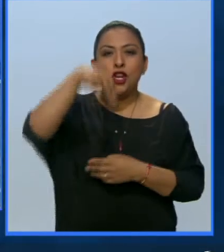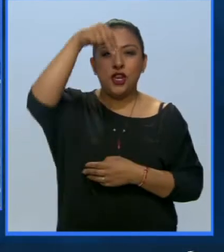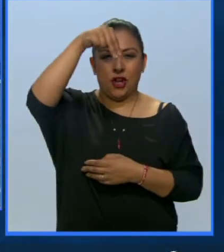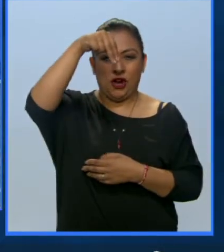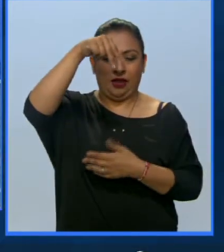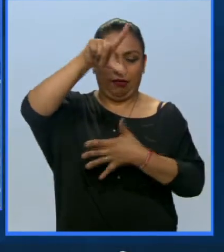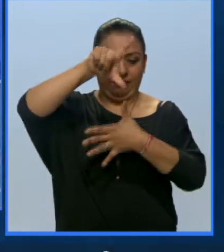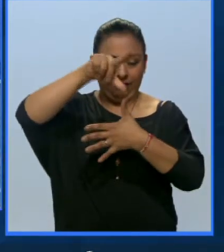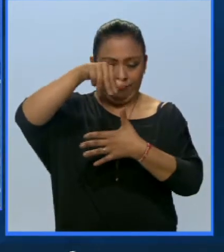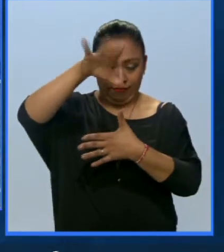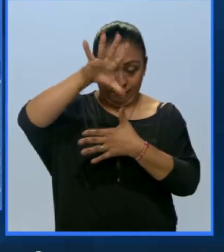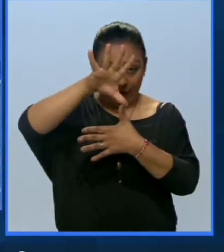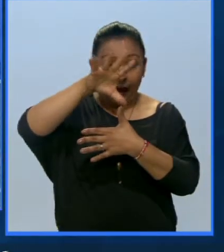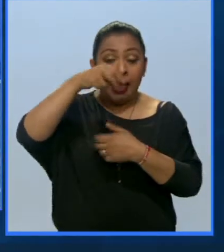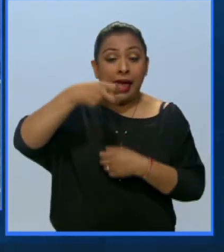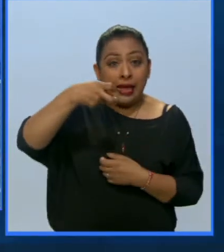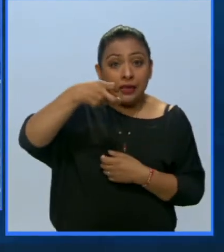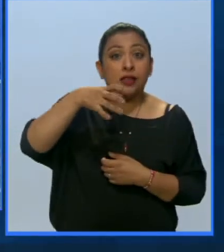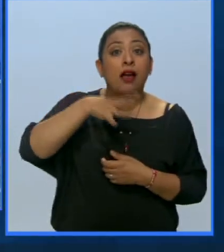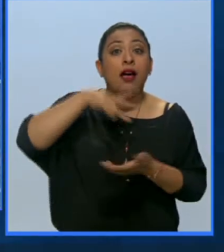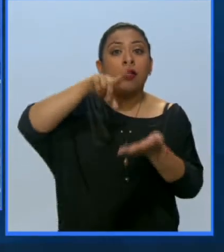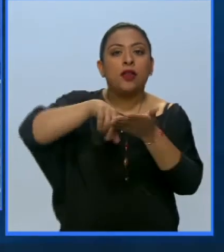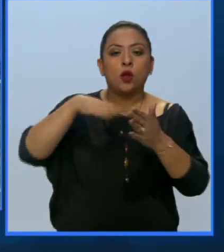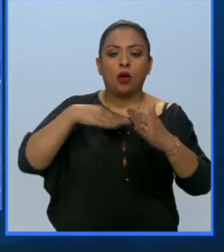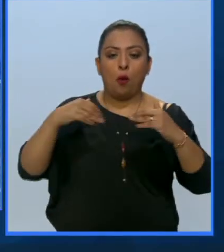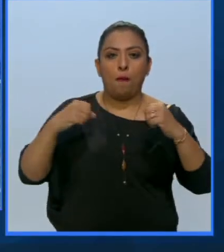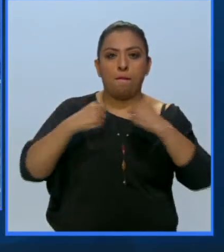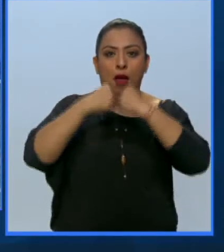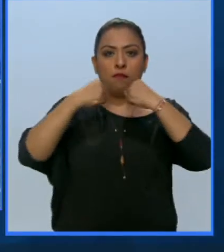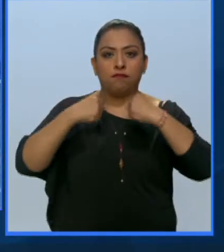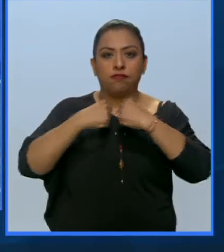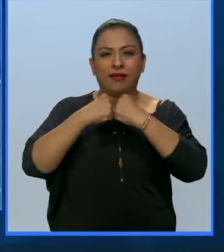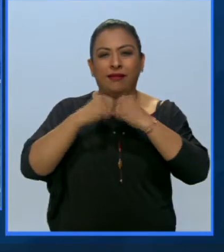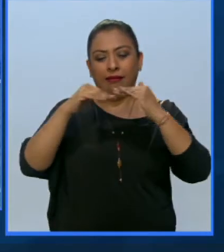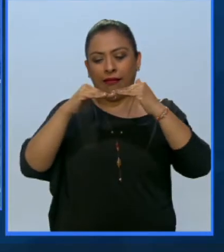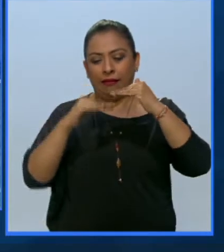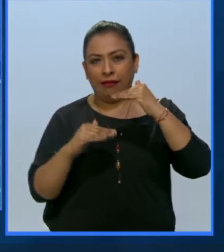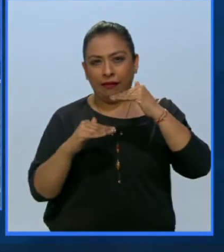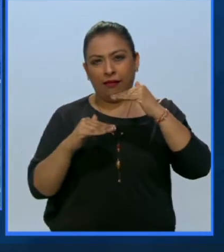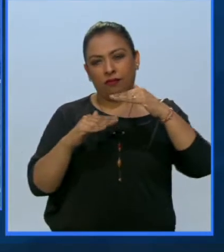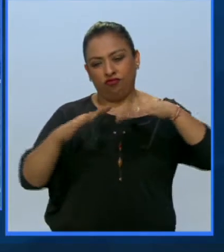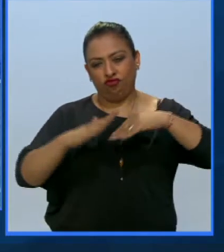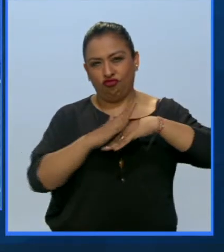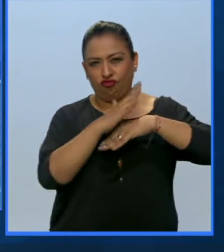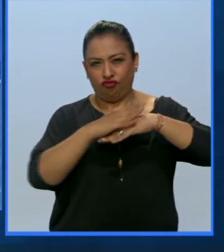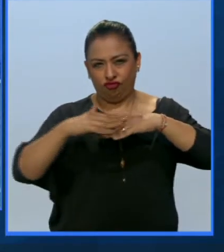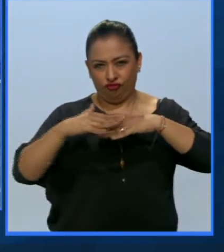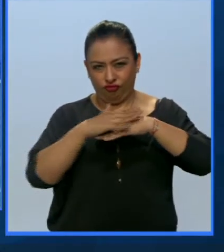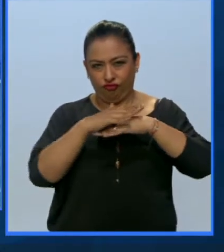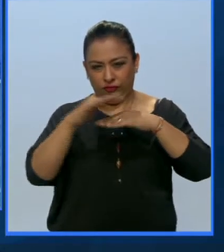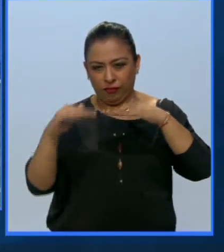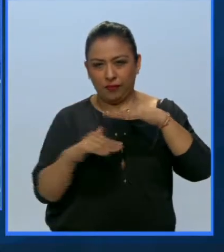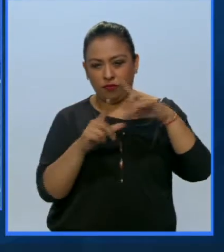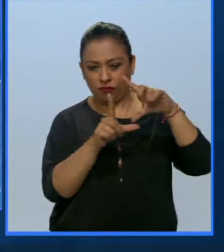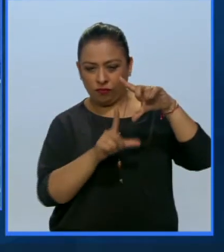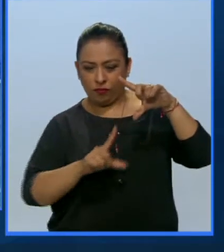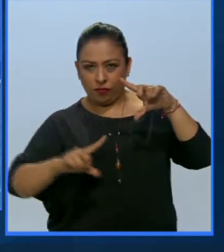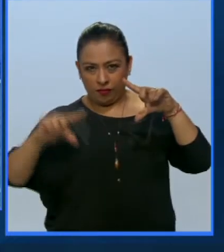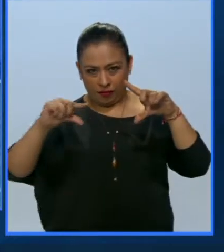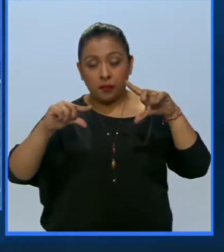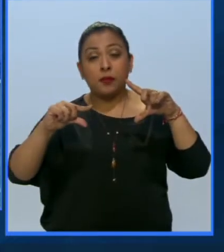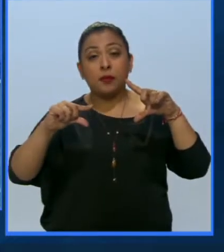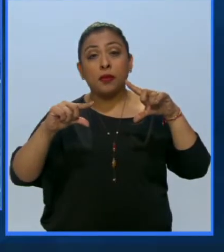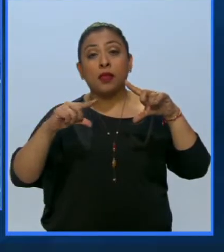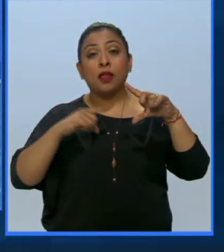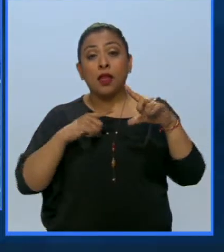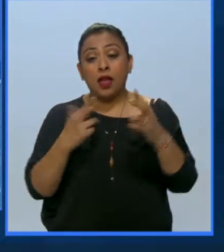Norteamérica, y es precisamente ahí donde entran en colisión, que es más o menos abajo de la costa de México,